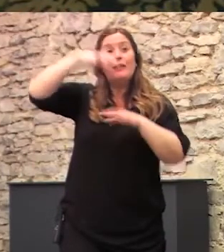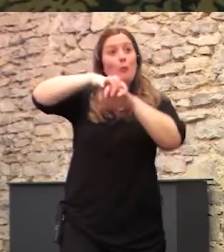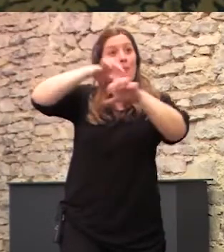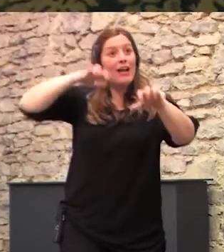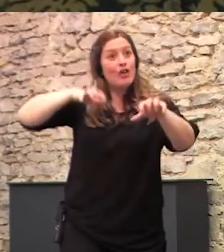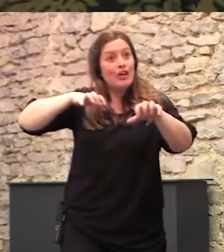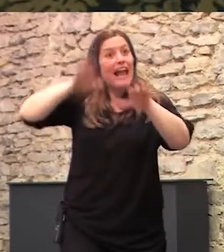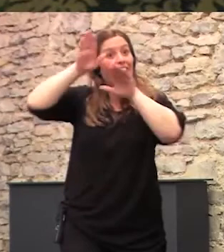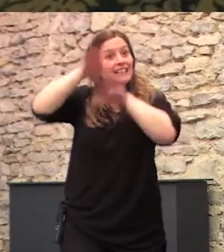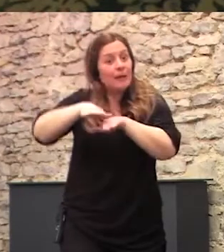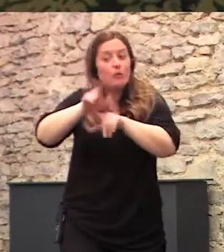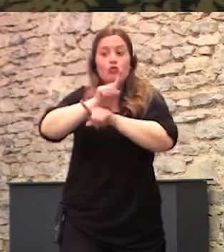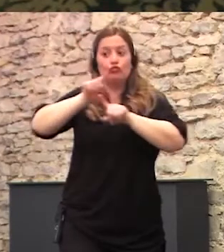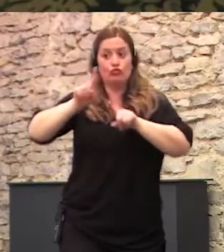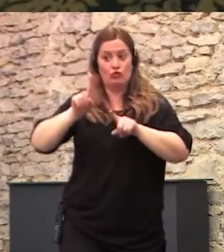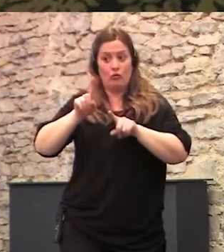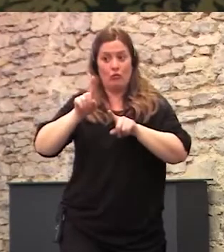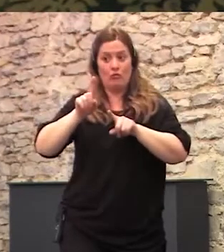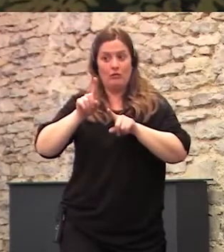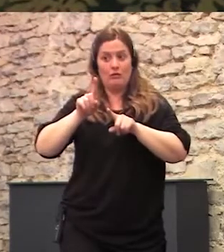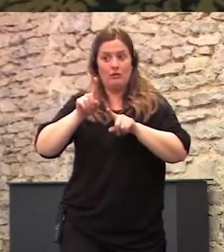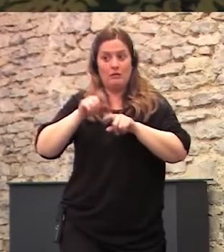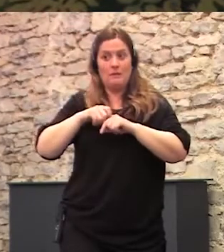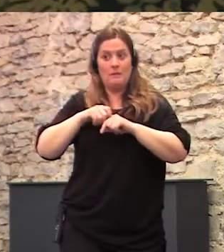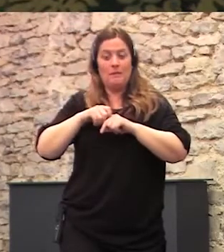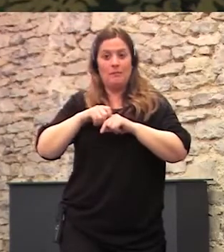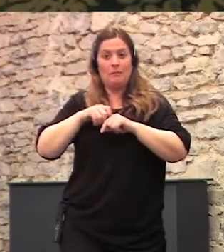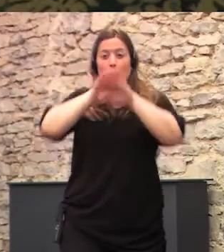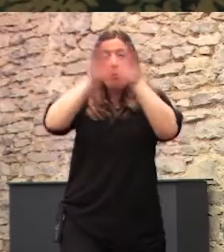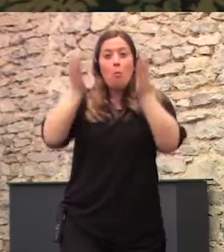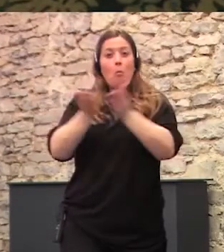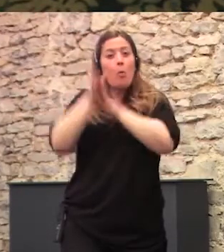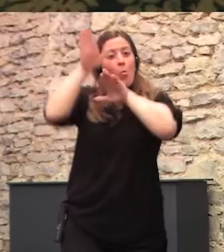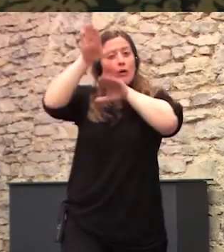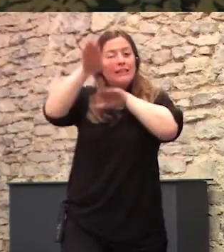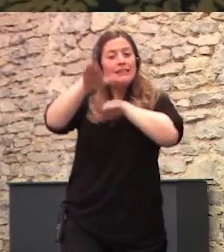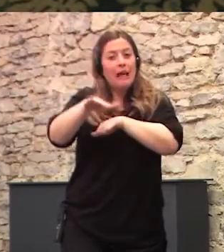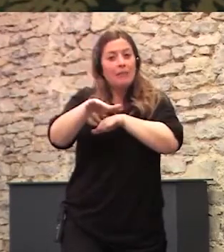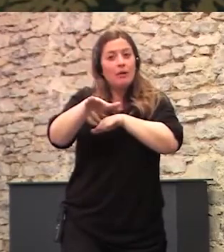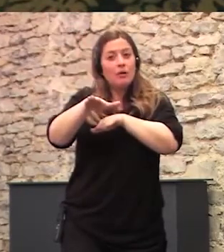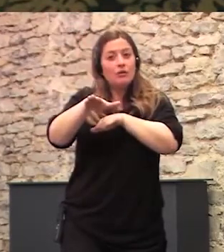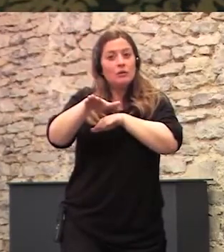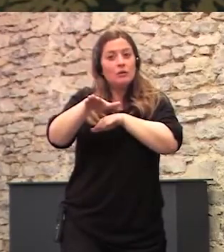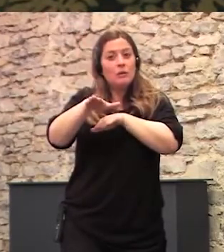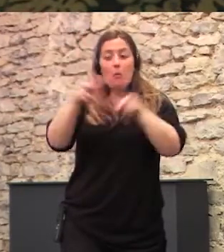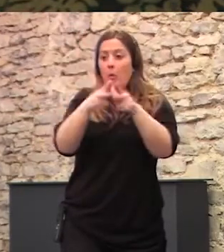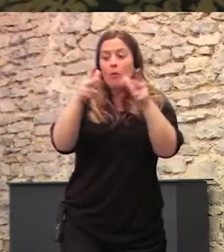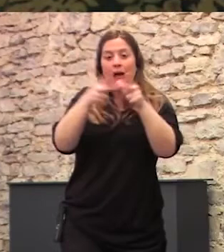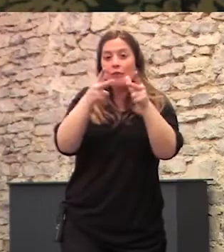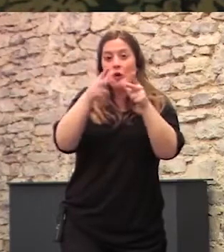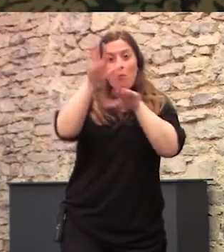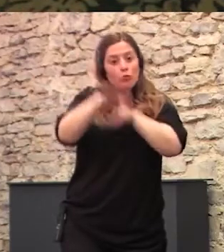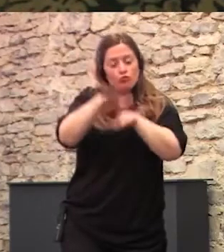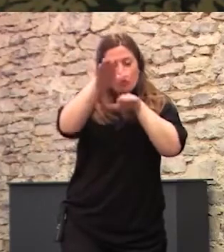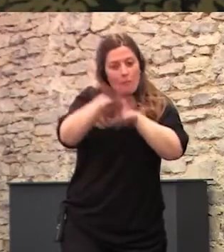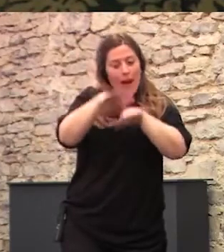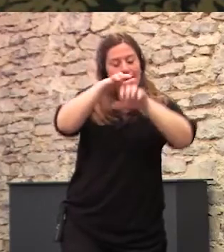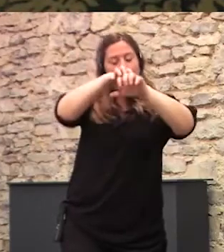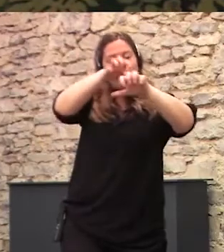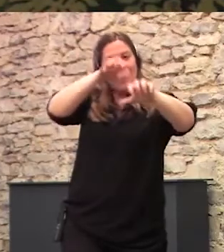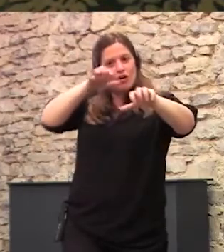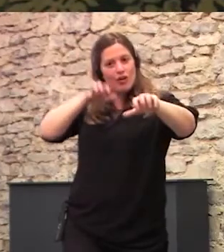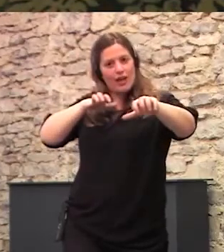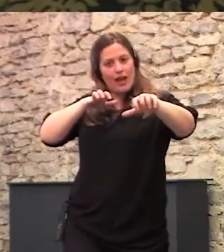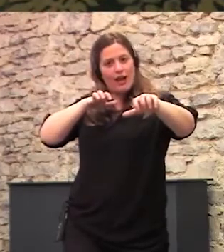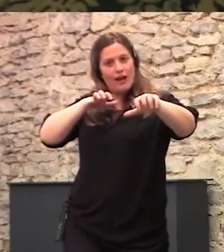La mayoría dentro del mundo islámico, la mayoría de la población musulmana se encuentra fuera de la